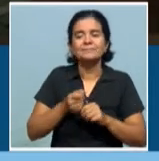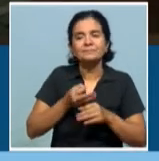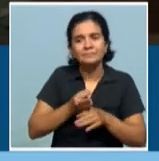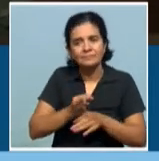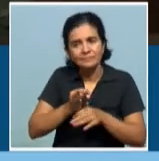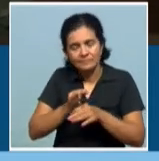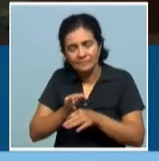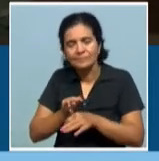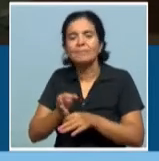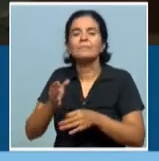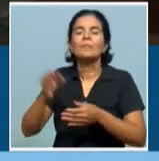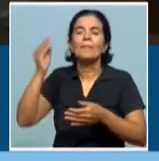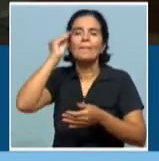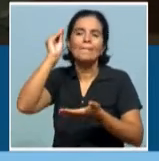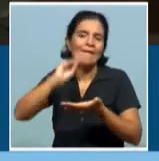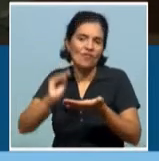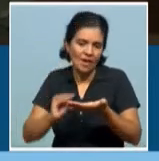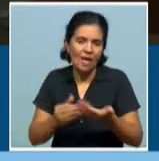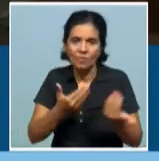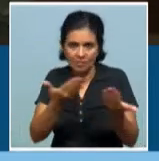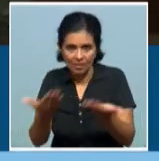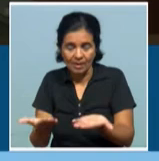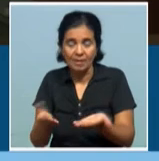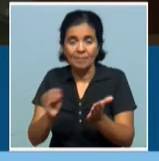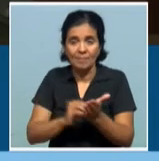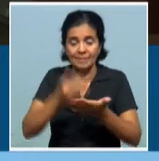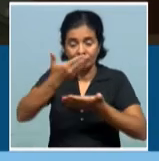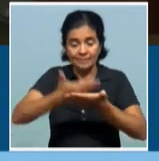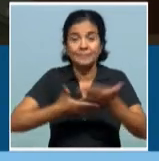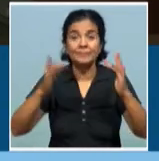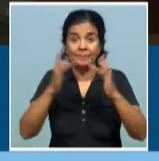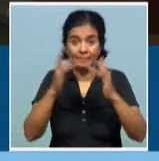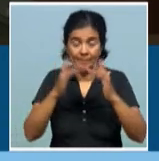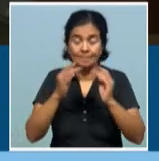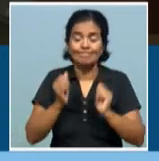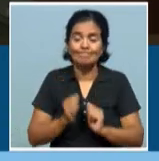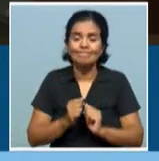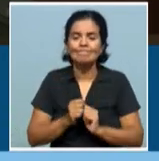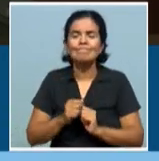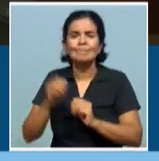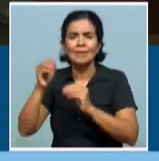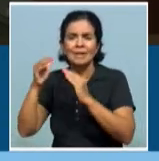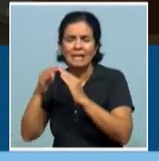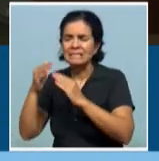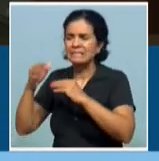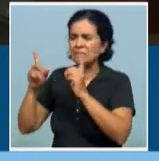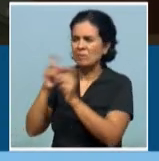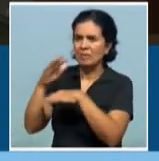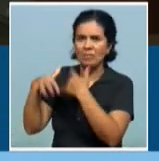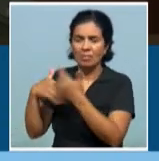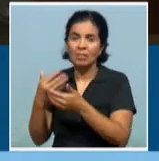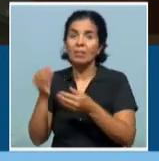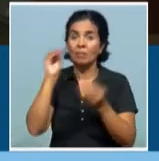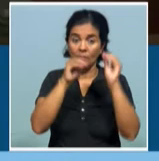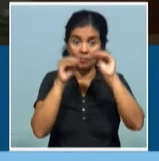y patrocinio legal. Implementamos un formulario virtual para la presentación de casos de violencia. Asistimos